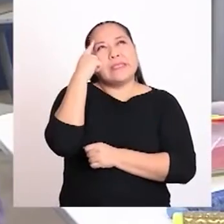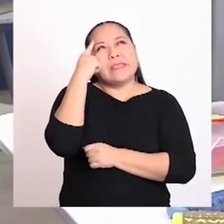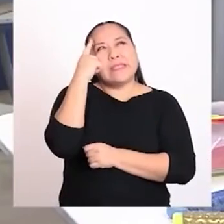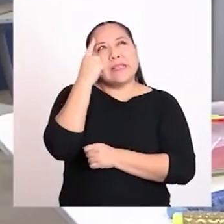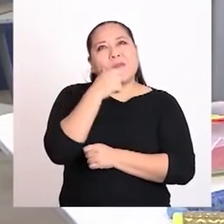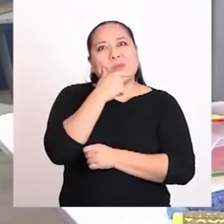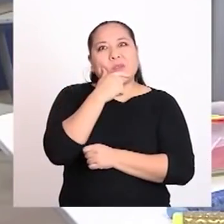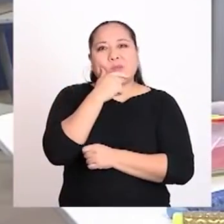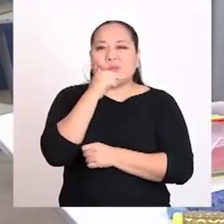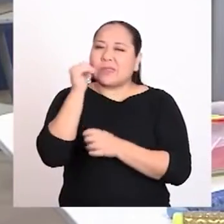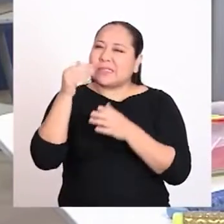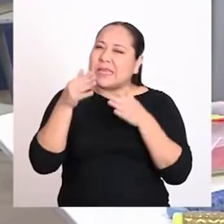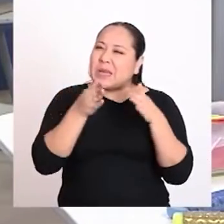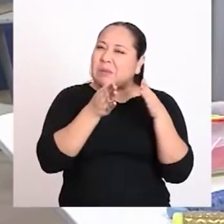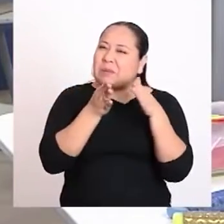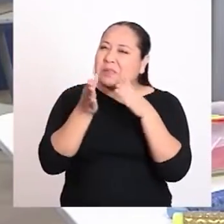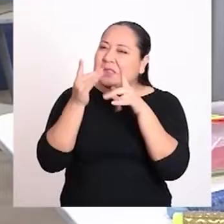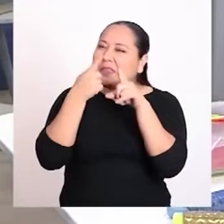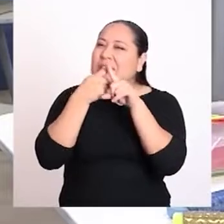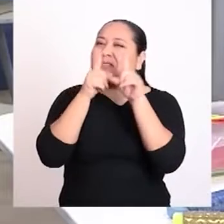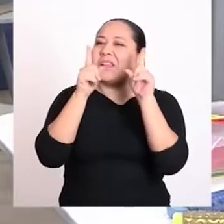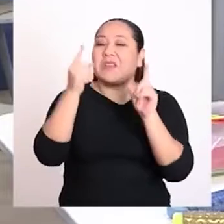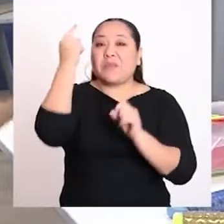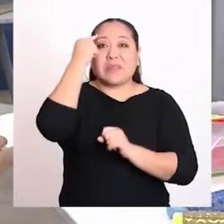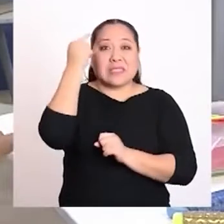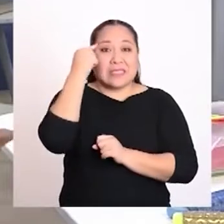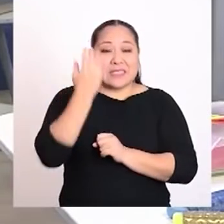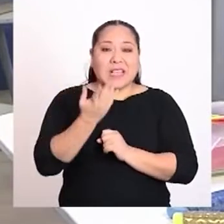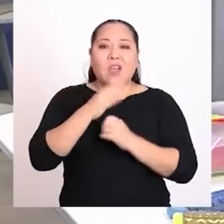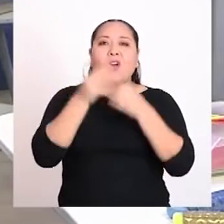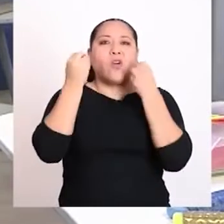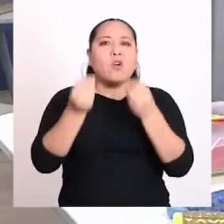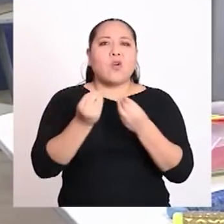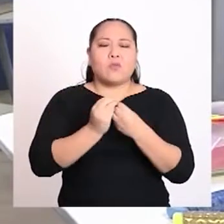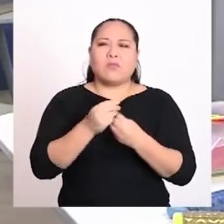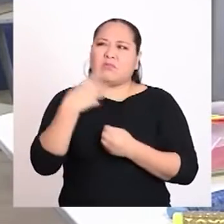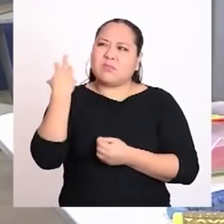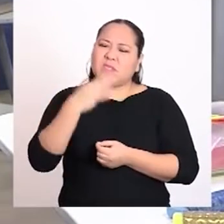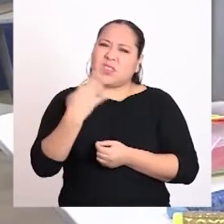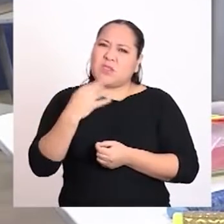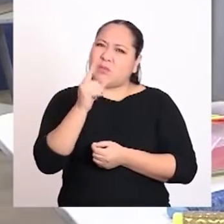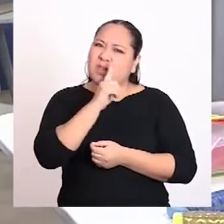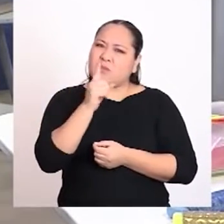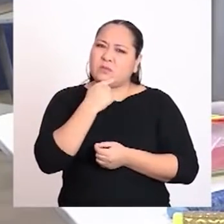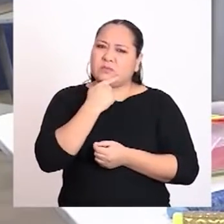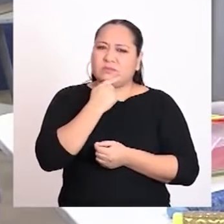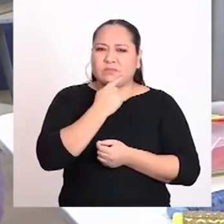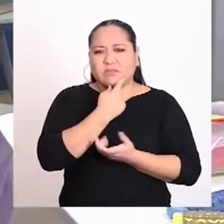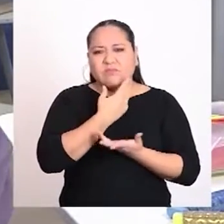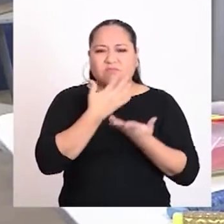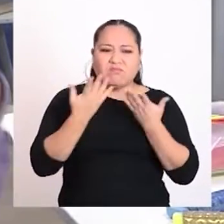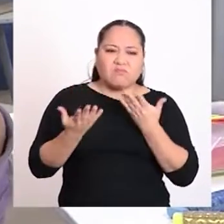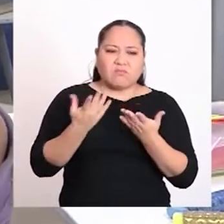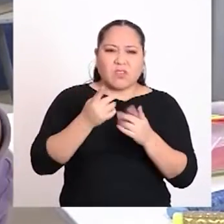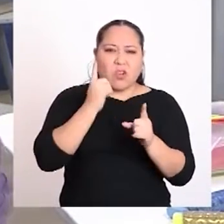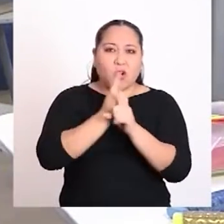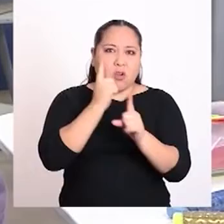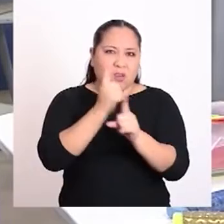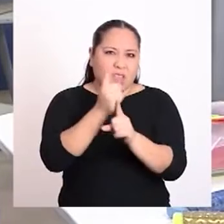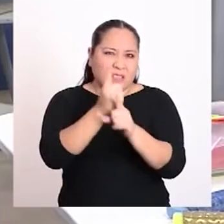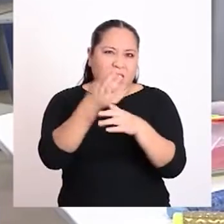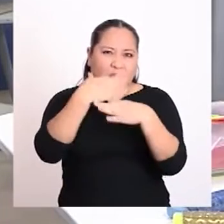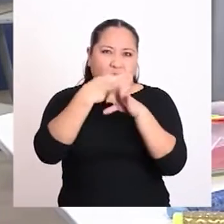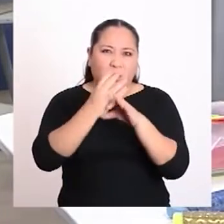pensaba tomar un camino un poquito distinto. Estuve pensando en cómo no siempre tenemos un área que parezca adecuada para